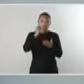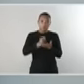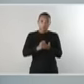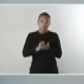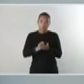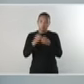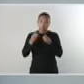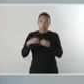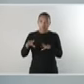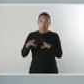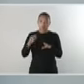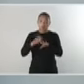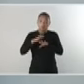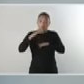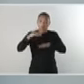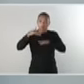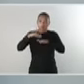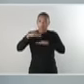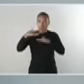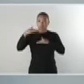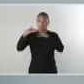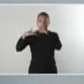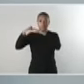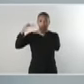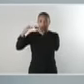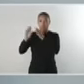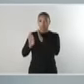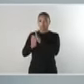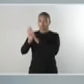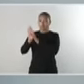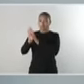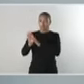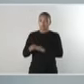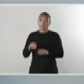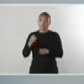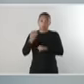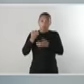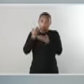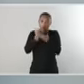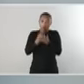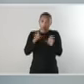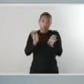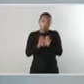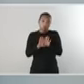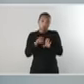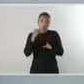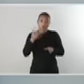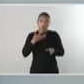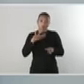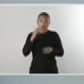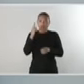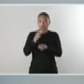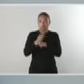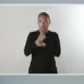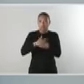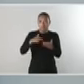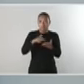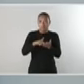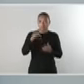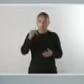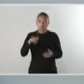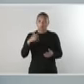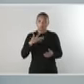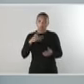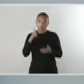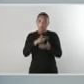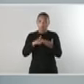dejó de crecer como en su economía como estaba destinado al ocupar el tercer lugar y hoy ocupa el